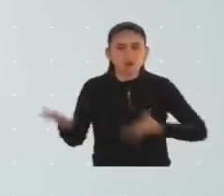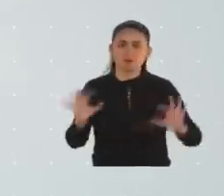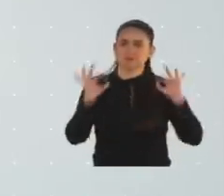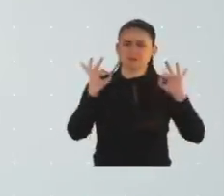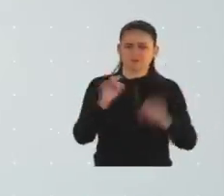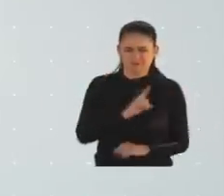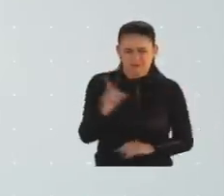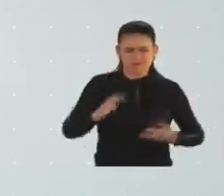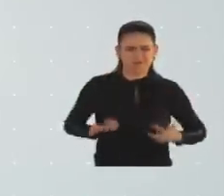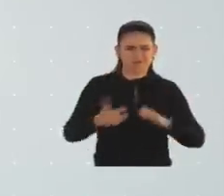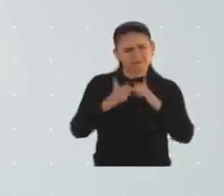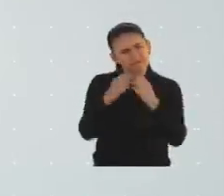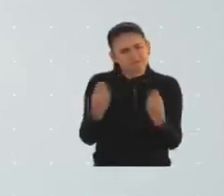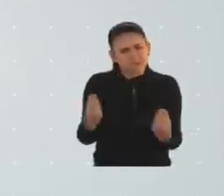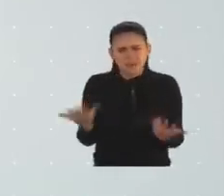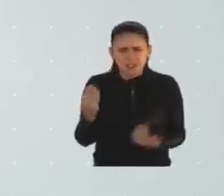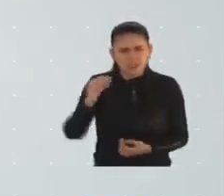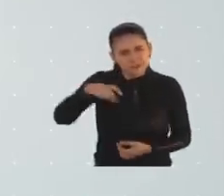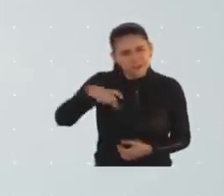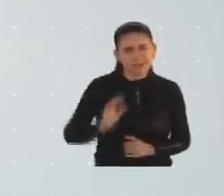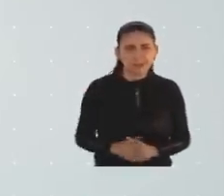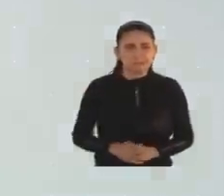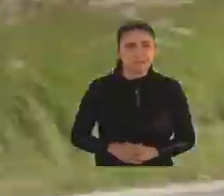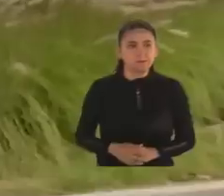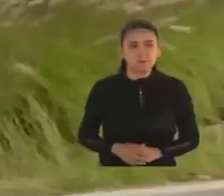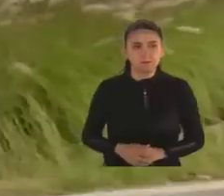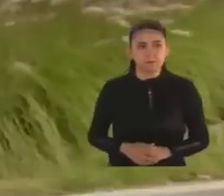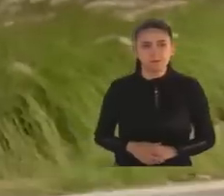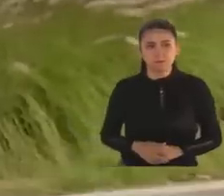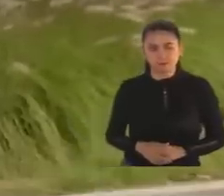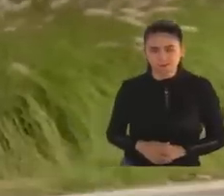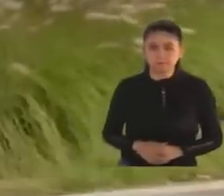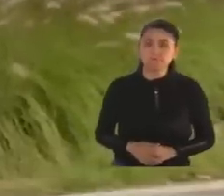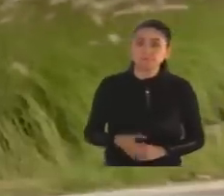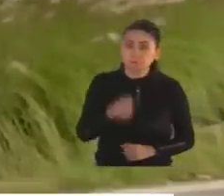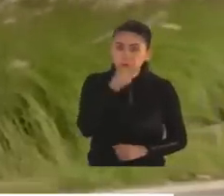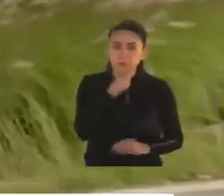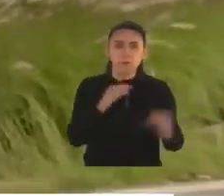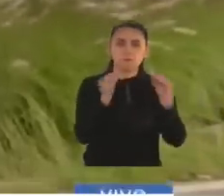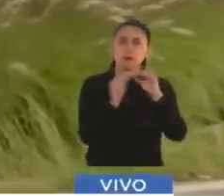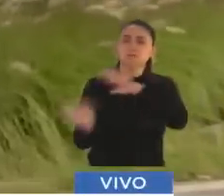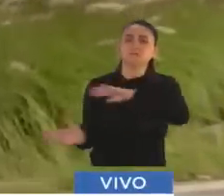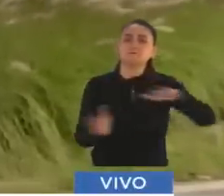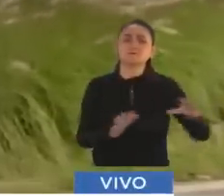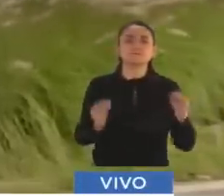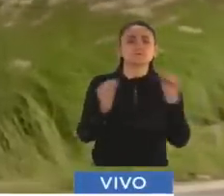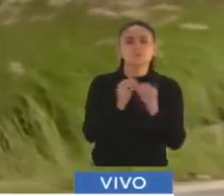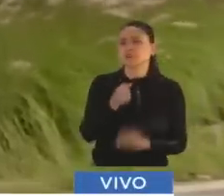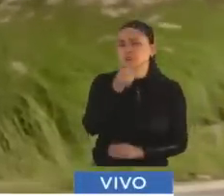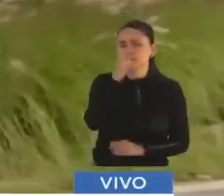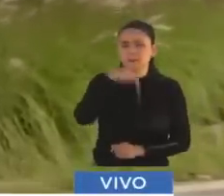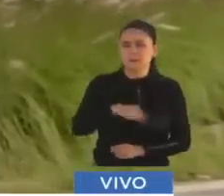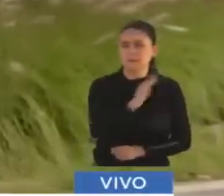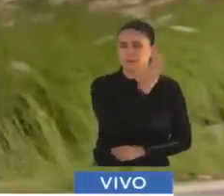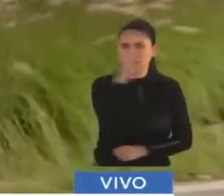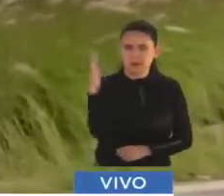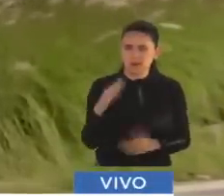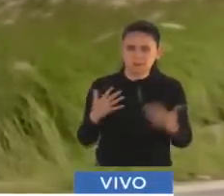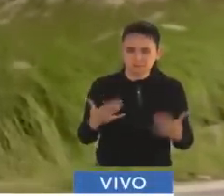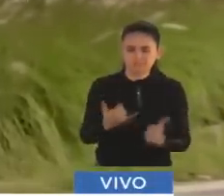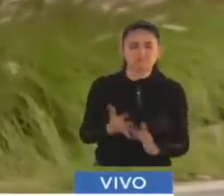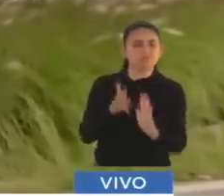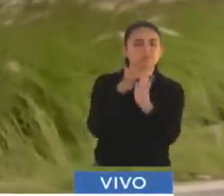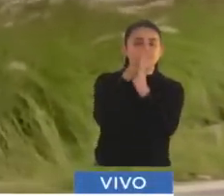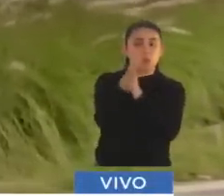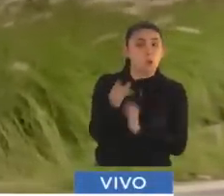por problemas de orden público. Y siguiendo con más noticias e información desde la capital del Atlántico, les contamos a esta hora